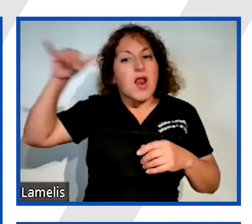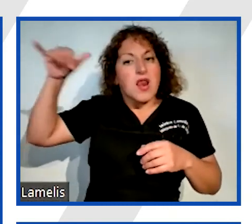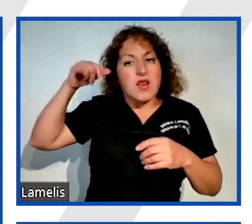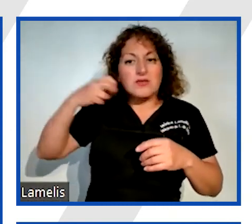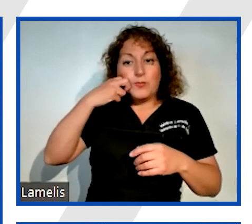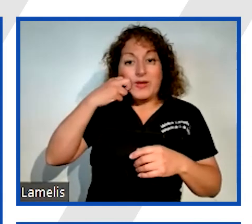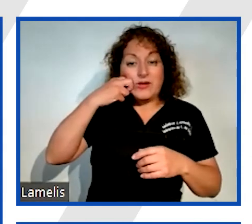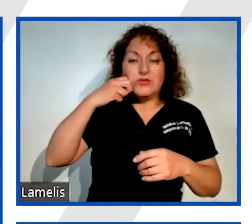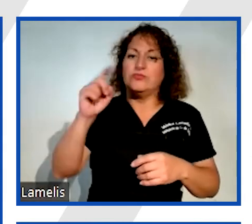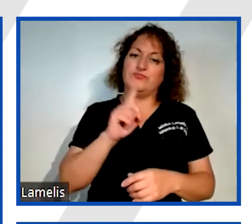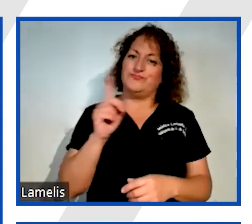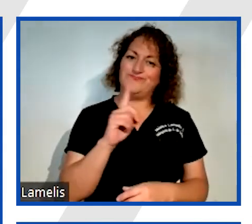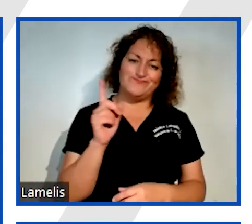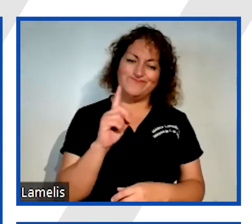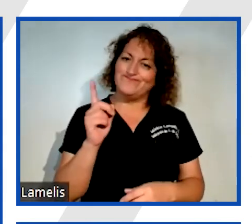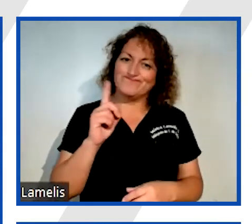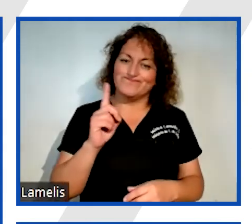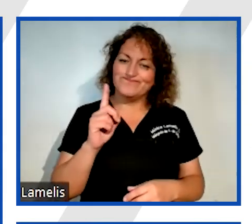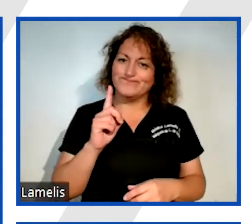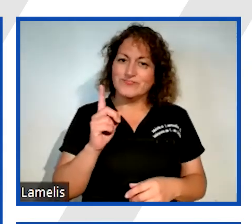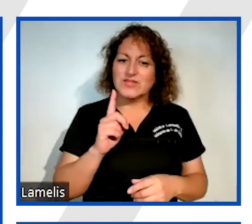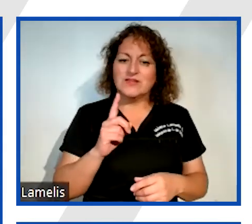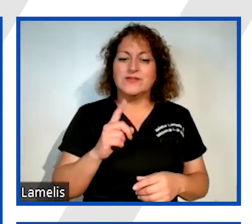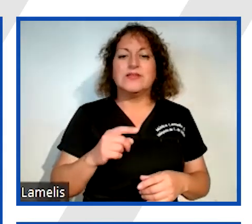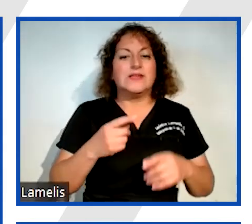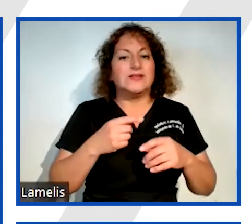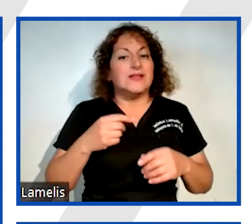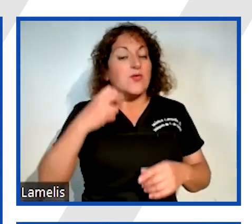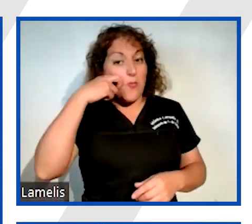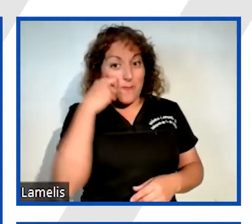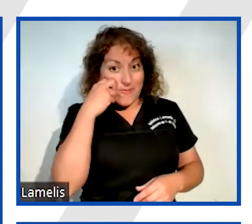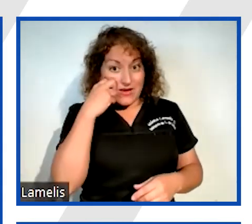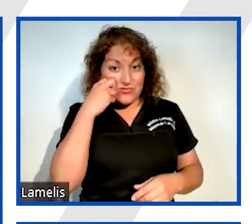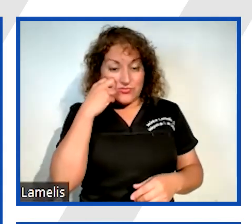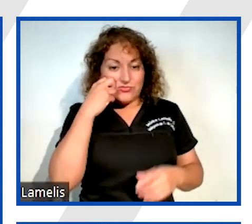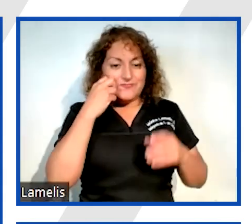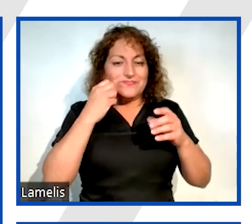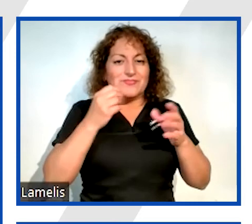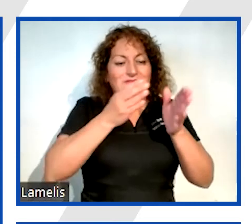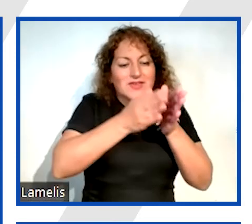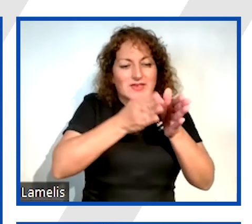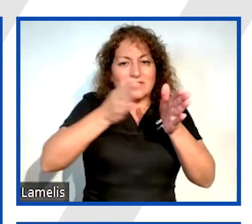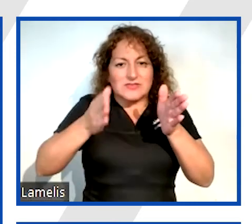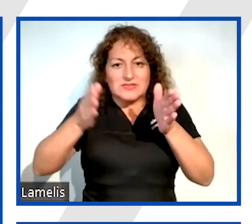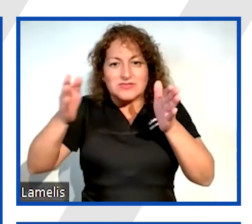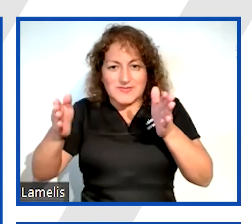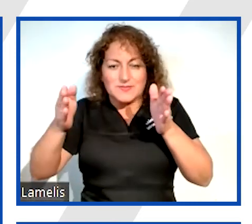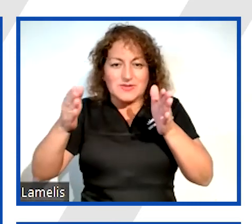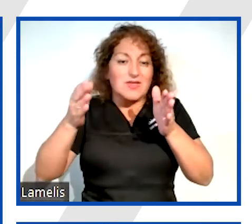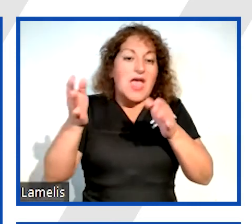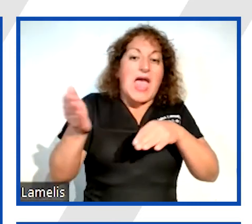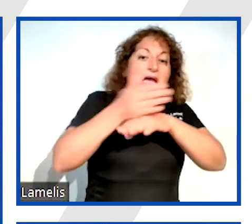de su evolución tres grandes etapas en las que el cerebro humano creció desmedidamente en comparación